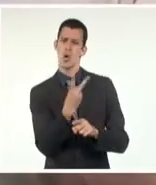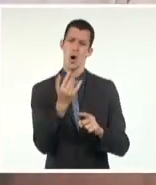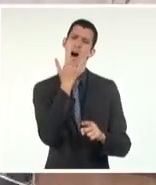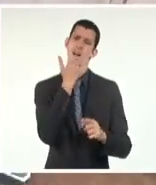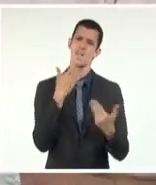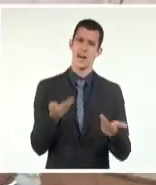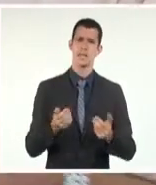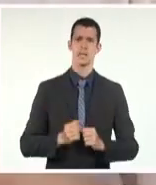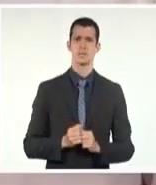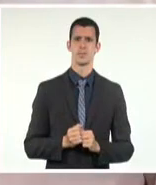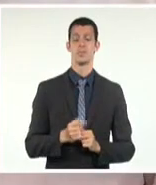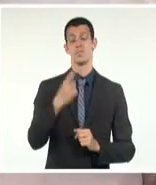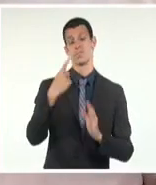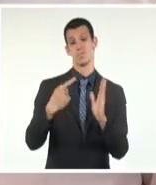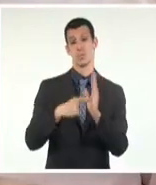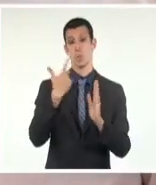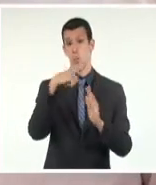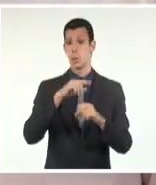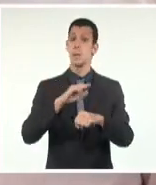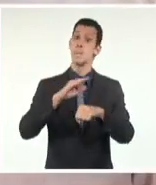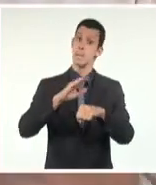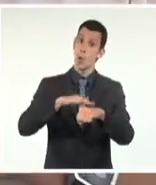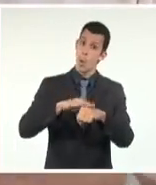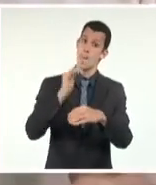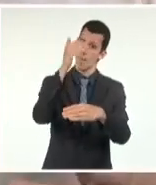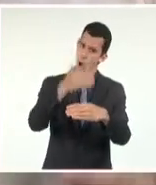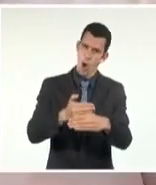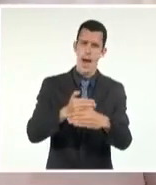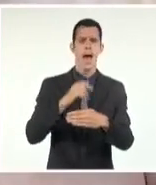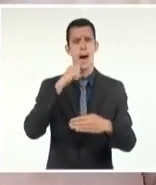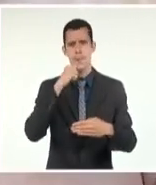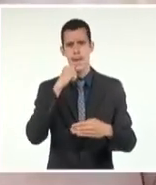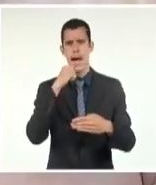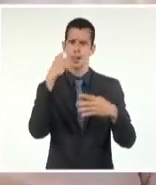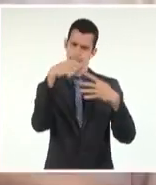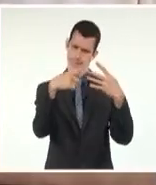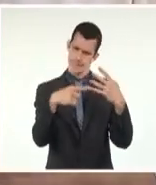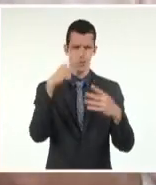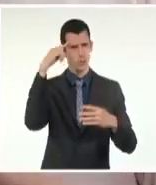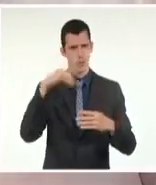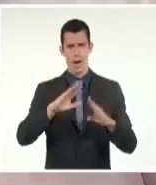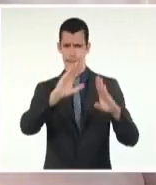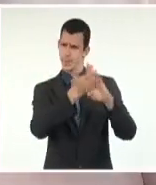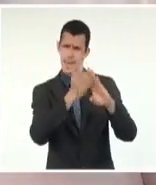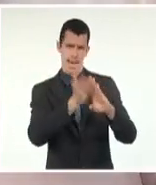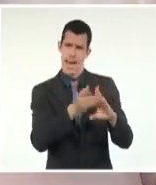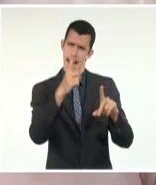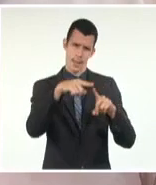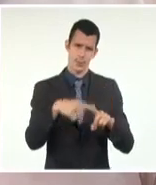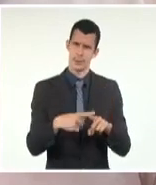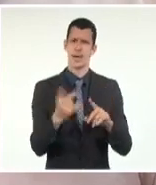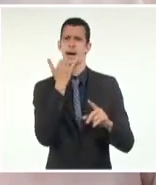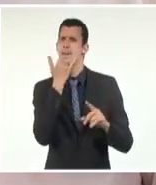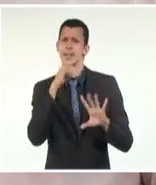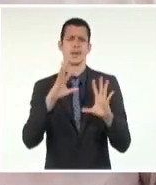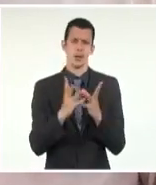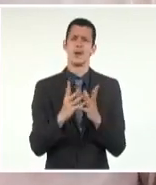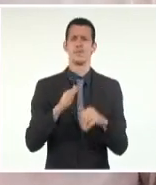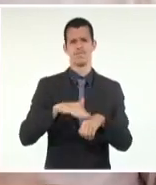el bloqueo injusto del gobierno de eeuu contra cuba y todas las medidas que sean que aquellas que ha impuesto el gobierno norteamericano